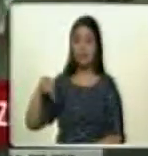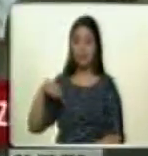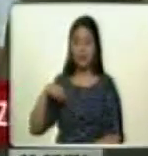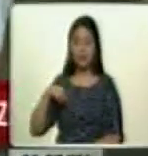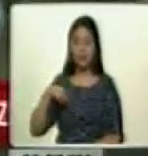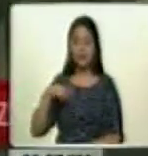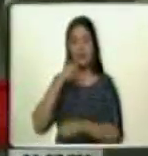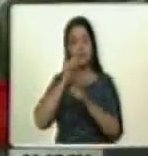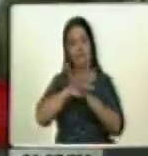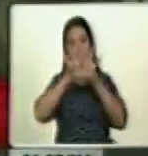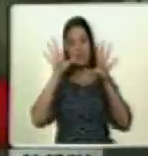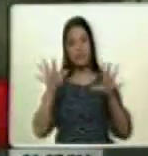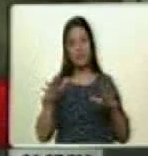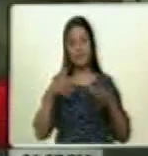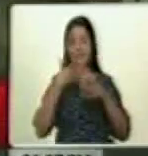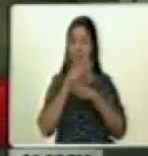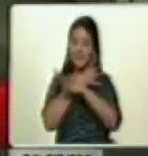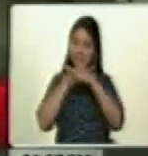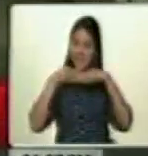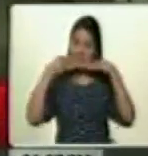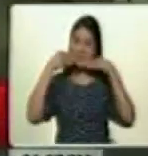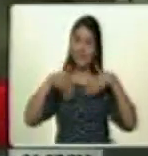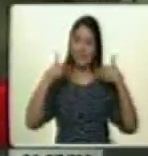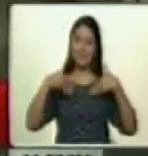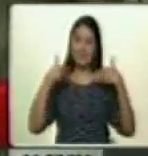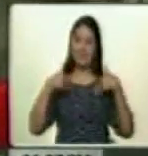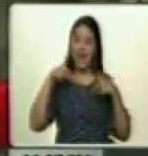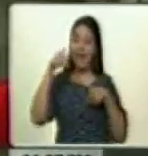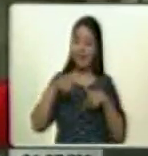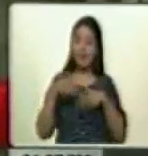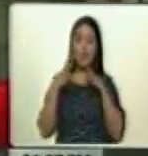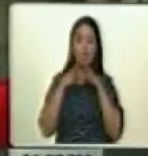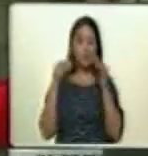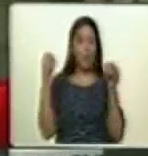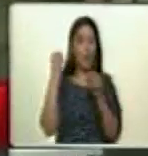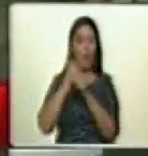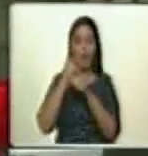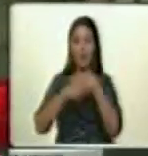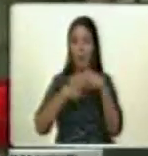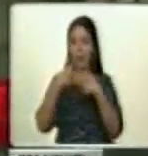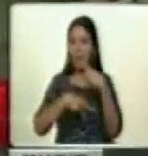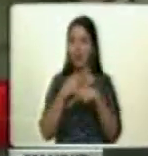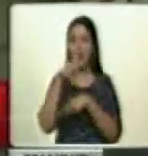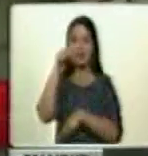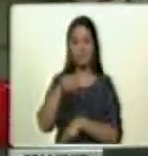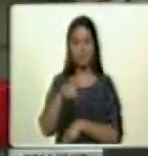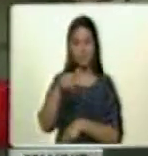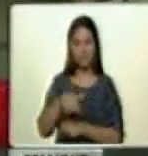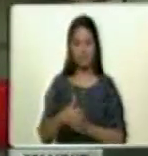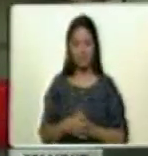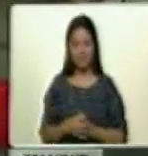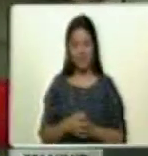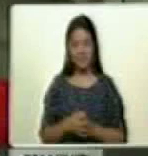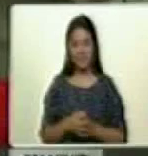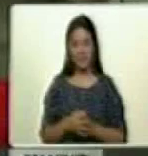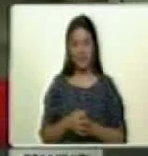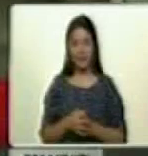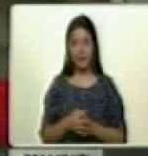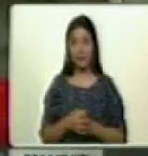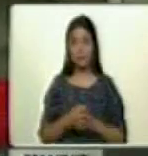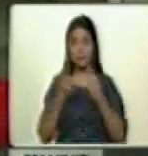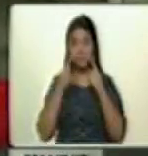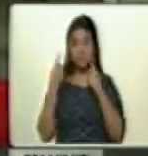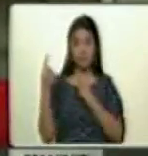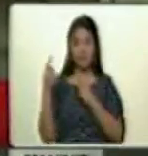pues por supuesto, muy contentos aquí con todos los productores, las productoras de la zona, con los cereales